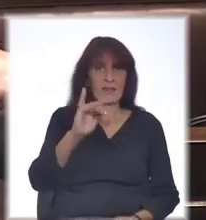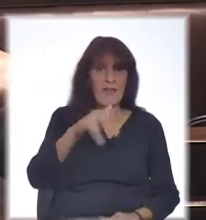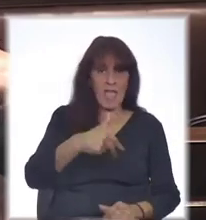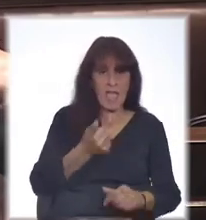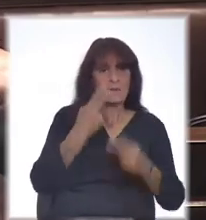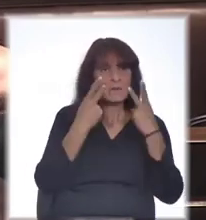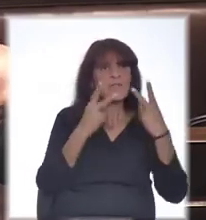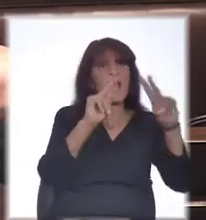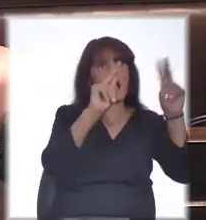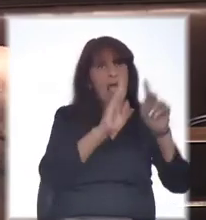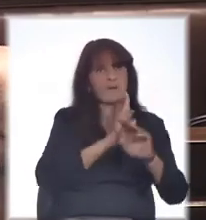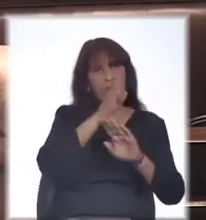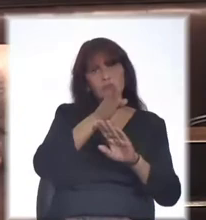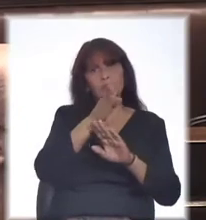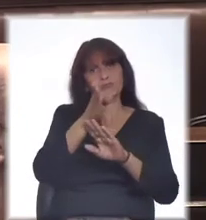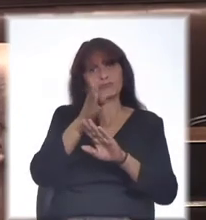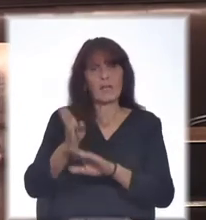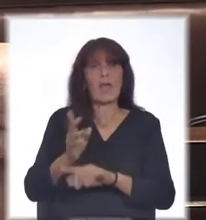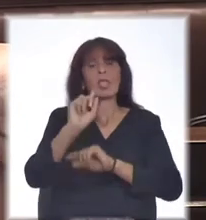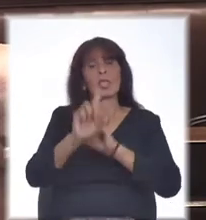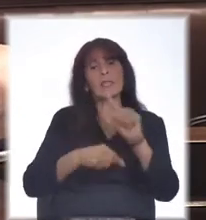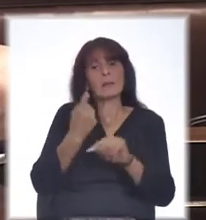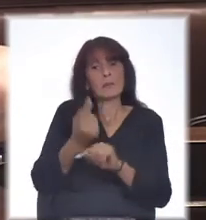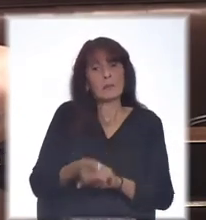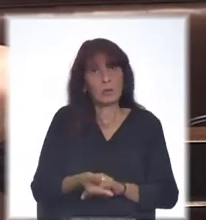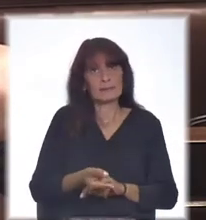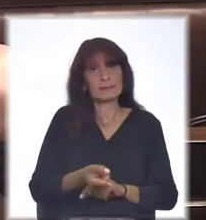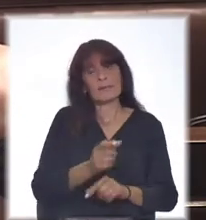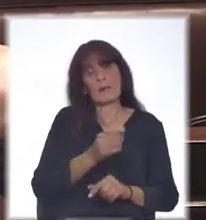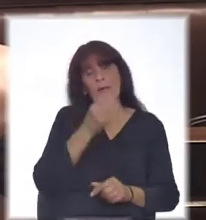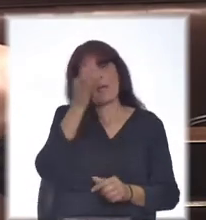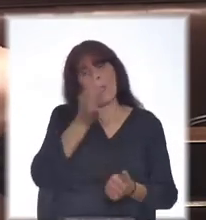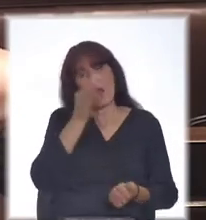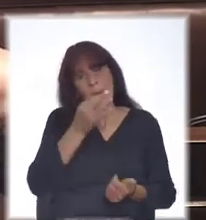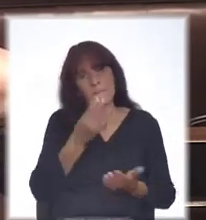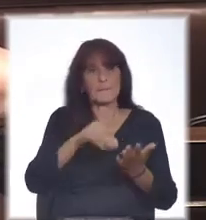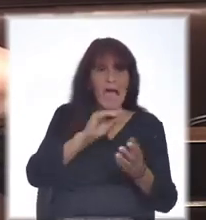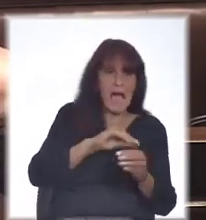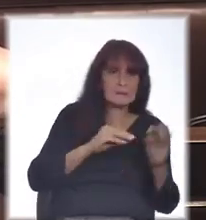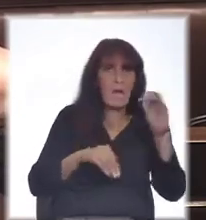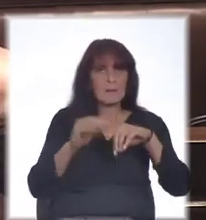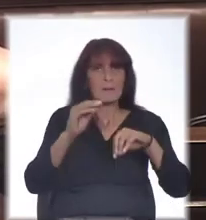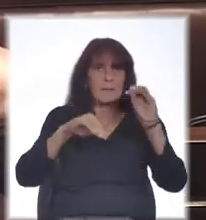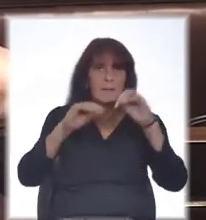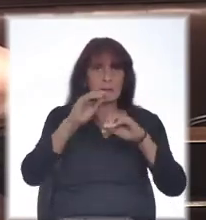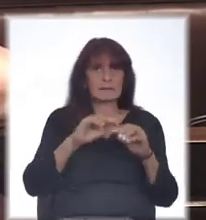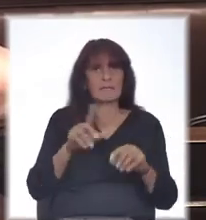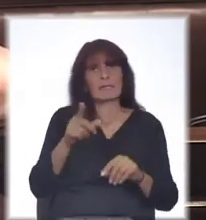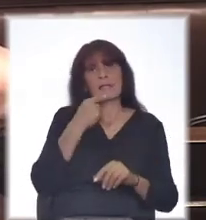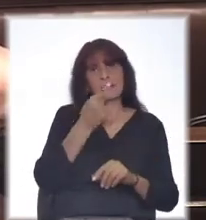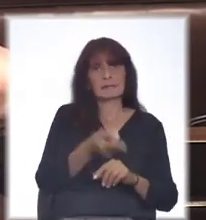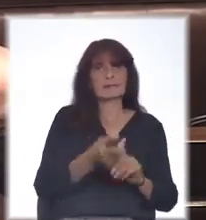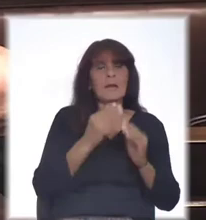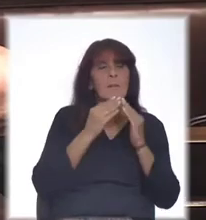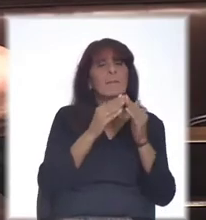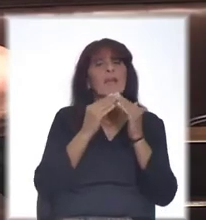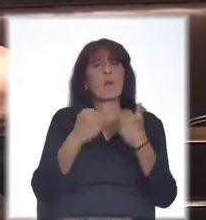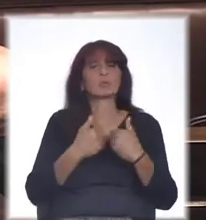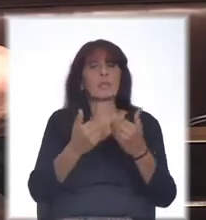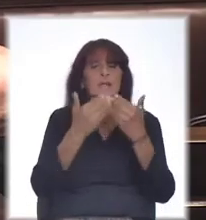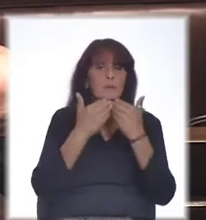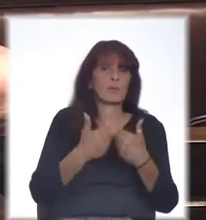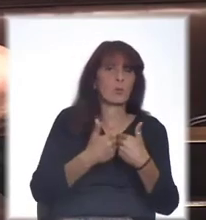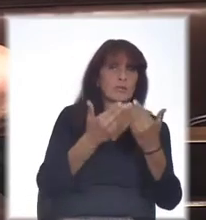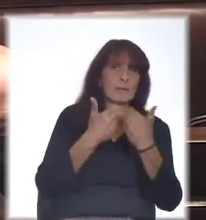viajaba hasta el lugar de la cita. Luego, palabras más, palabras menos, manejaba el mismo speech. Las preguntas que surgían por lo general también